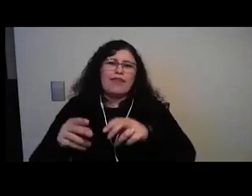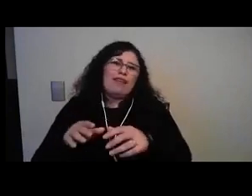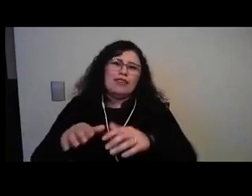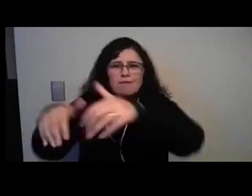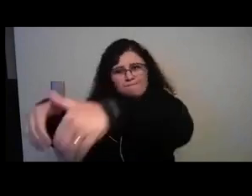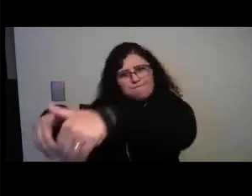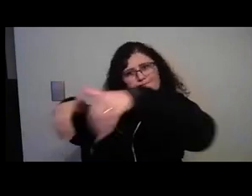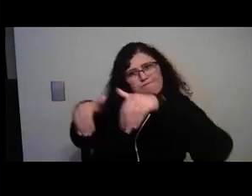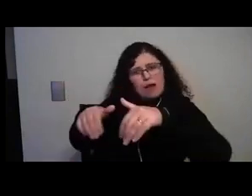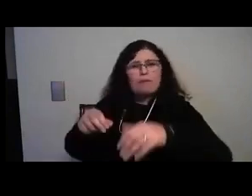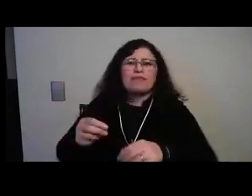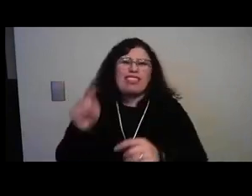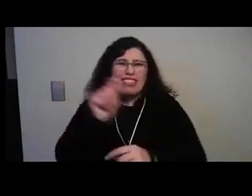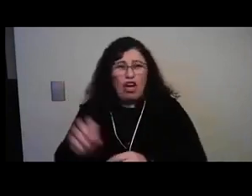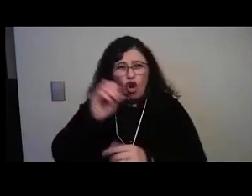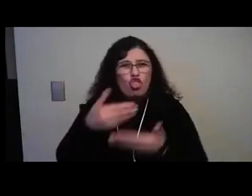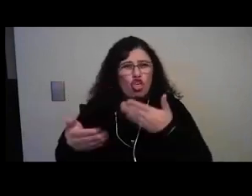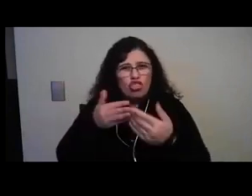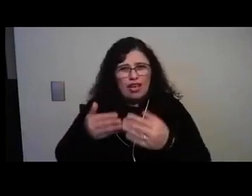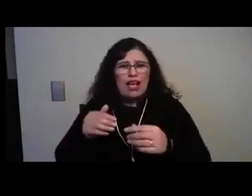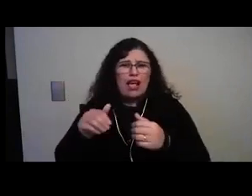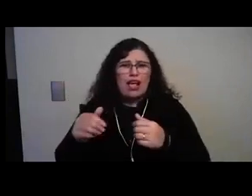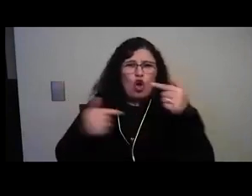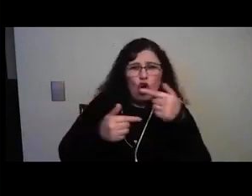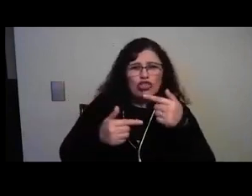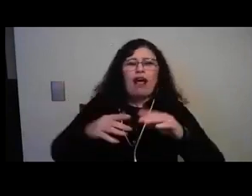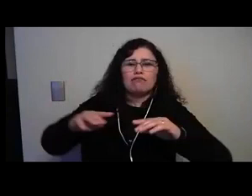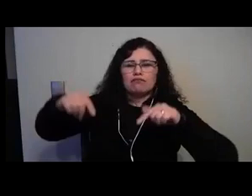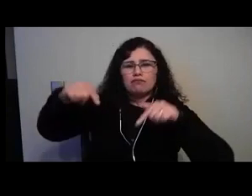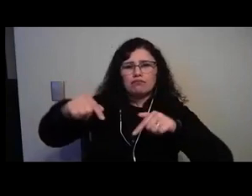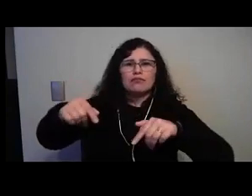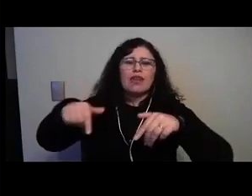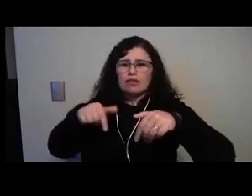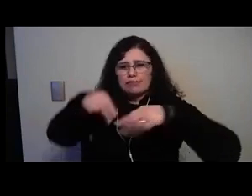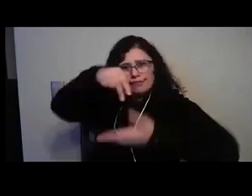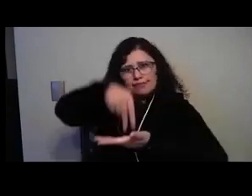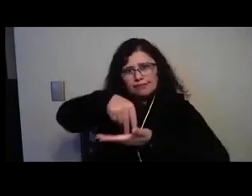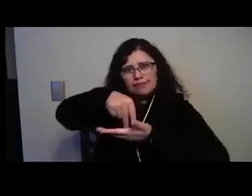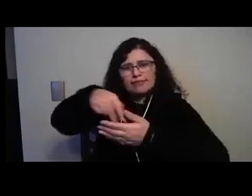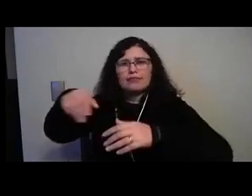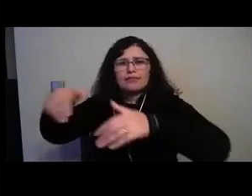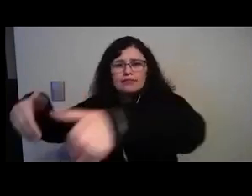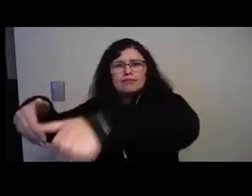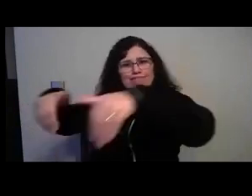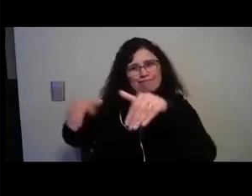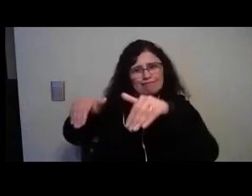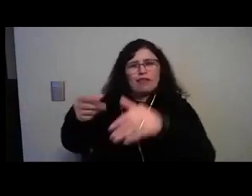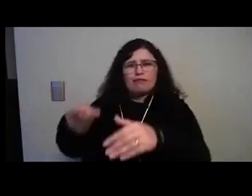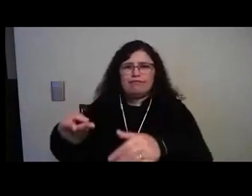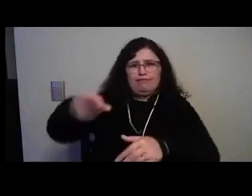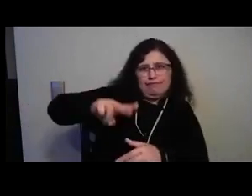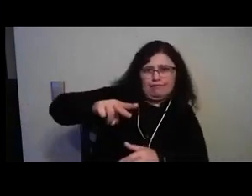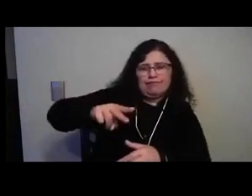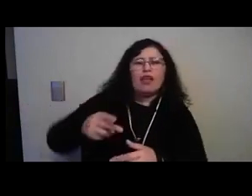del terapeuta, del personal que va a hacer el cambio de posición es clave. Usted se ubica hacia el lado donde va